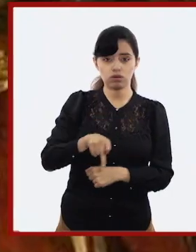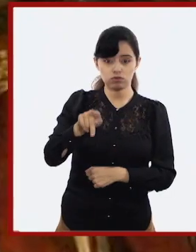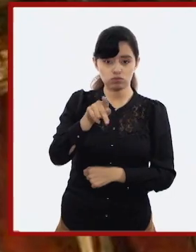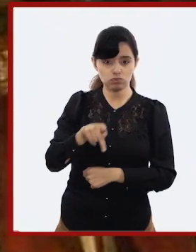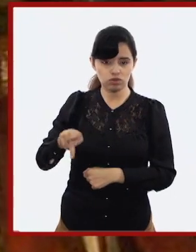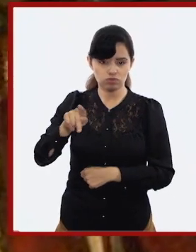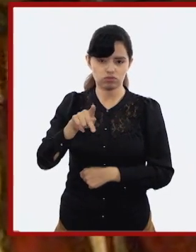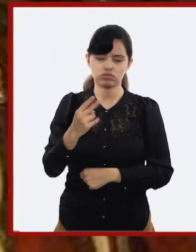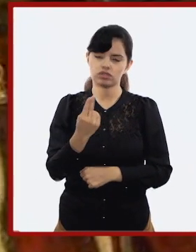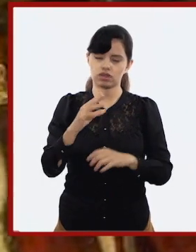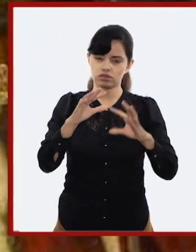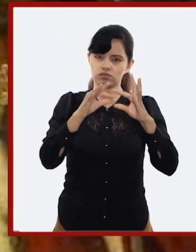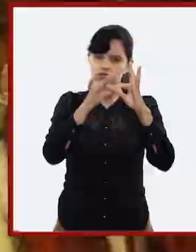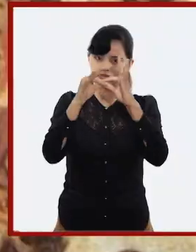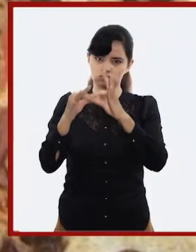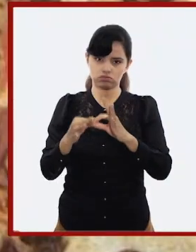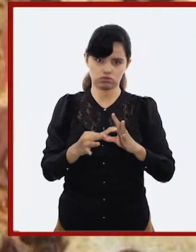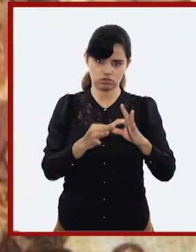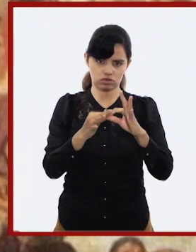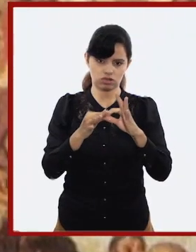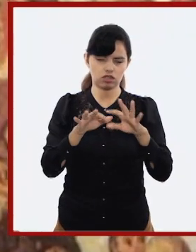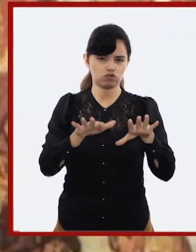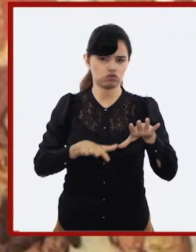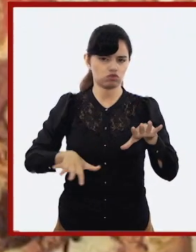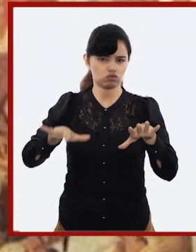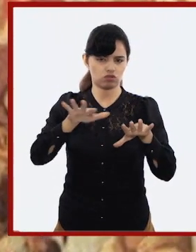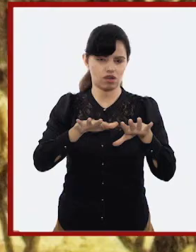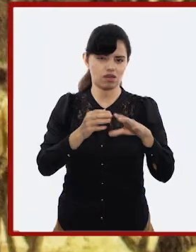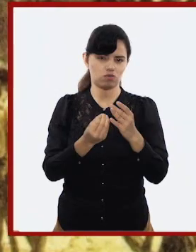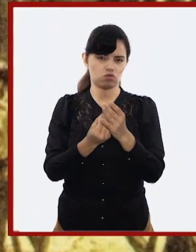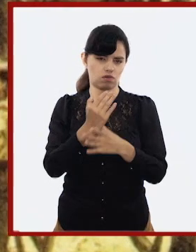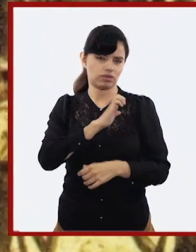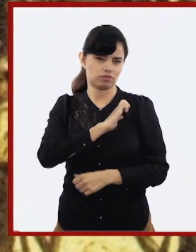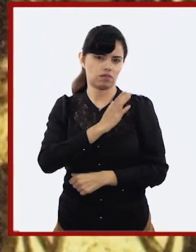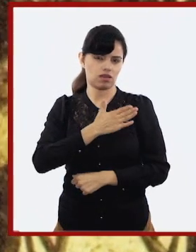mesoamericanos asentados en el territorio que conformó a la Nueva España.